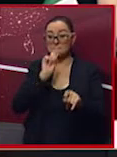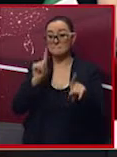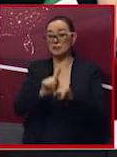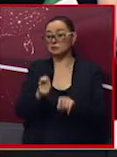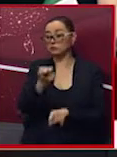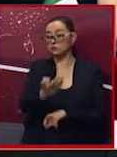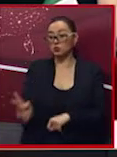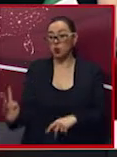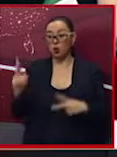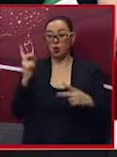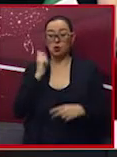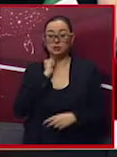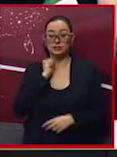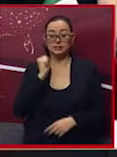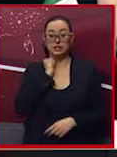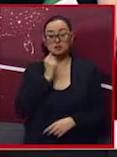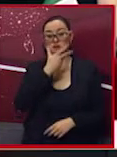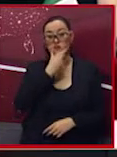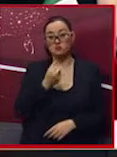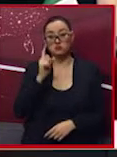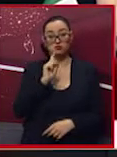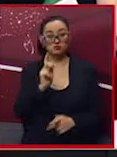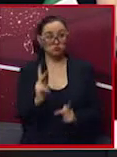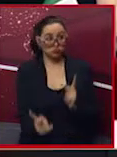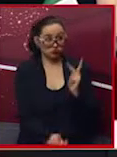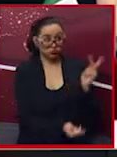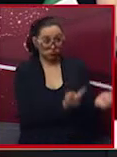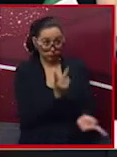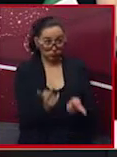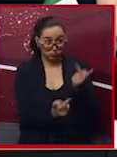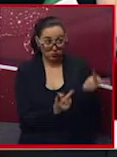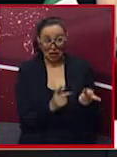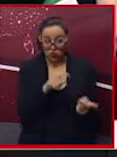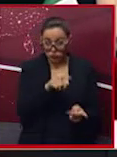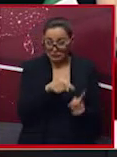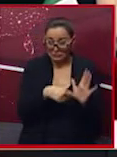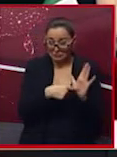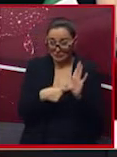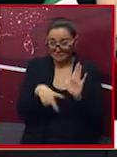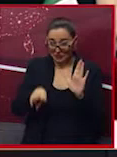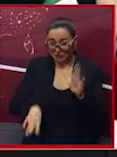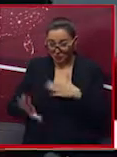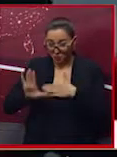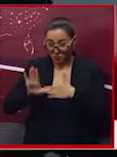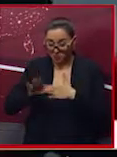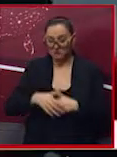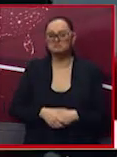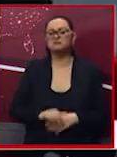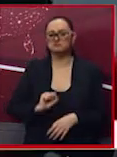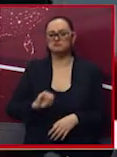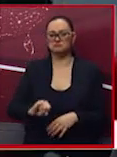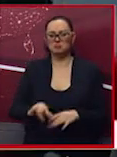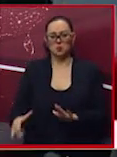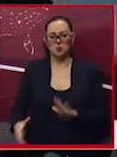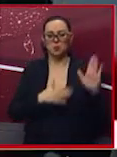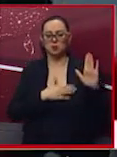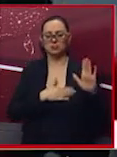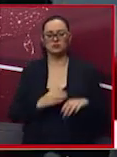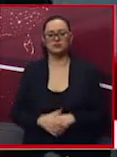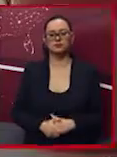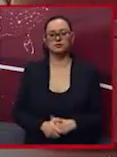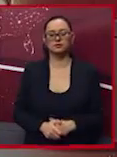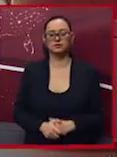le formulen las señoras y los señores senadores? Sí, protesto.